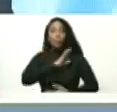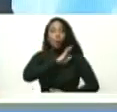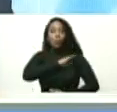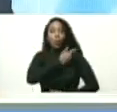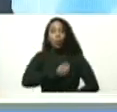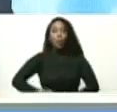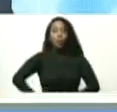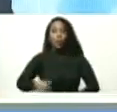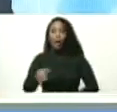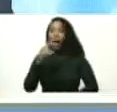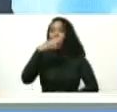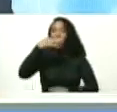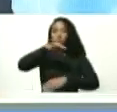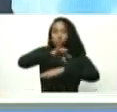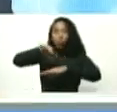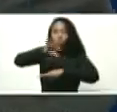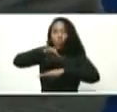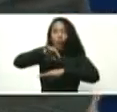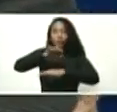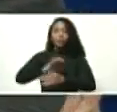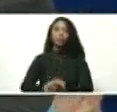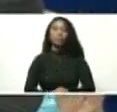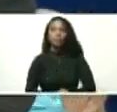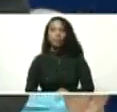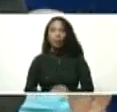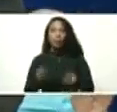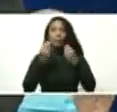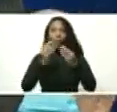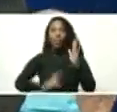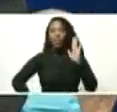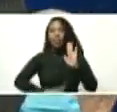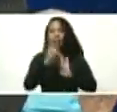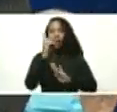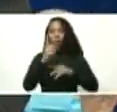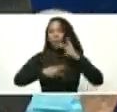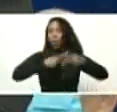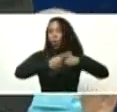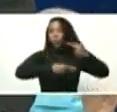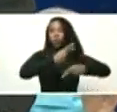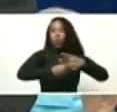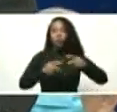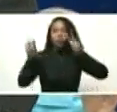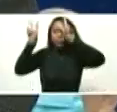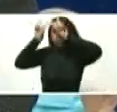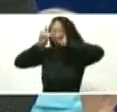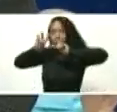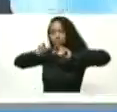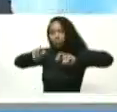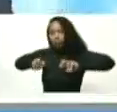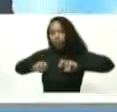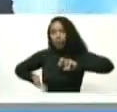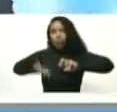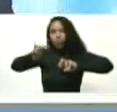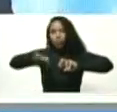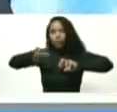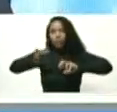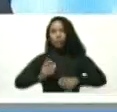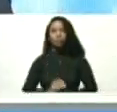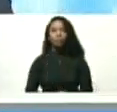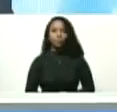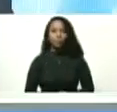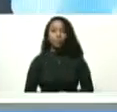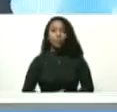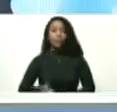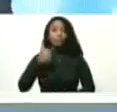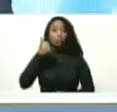y representante de la Fundación Azucarera para el Desarrollo, la Productividad y la Investigación Fundacaña. Está